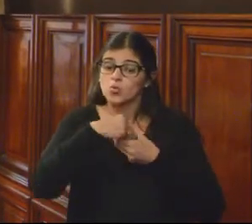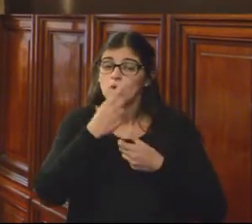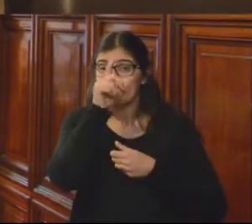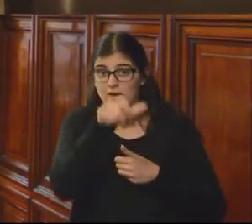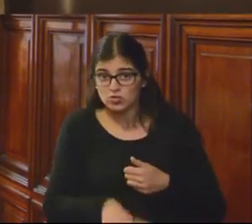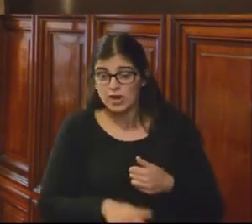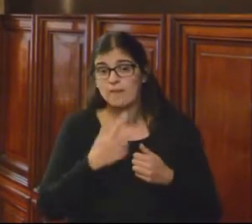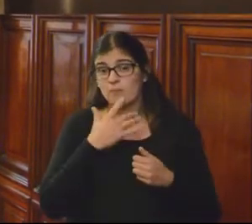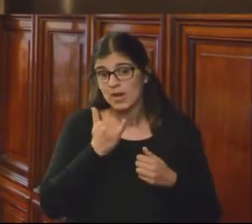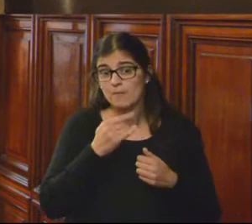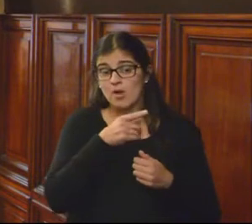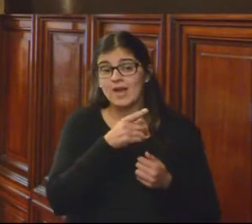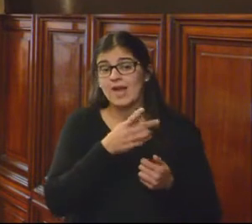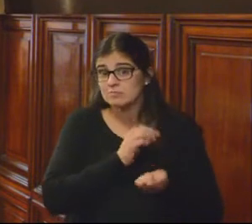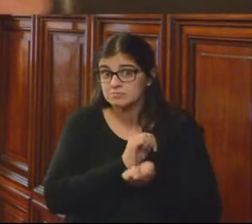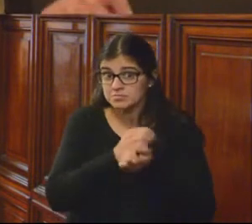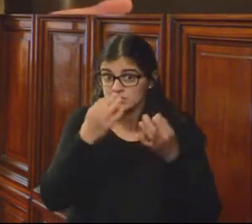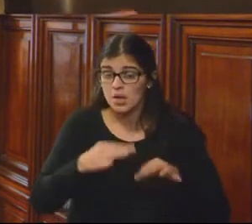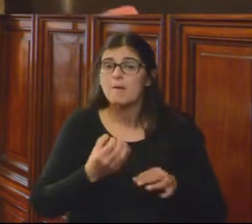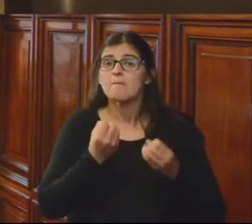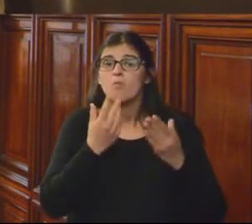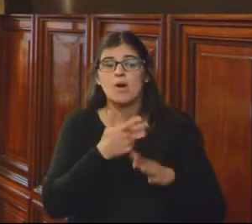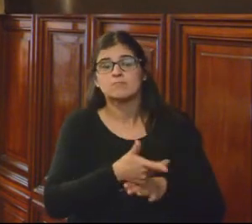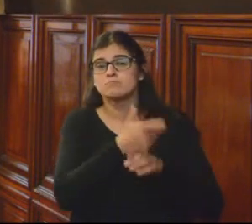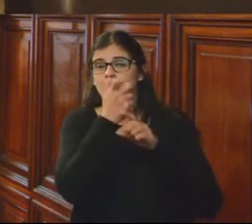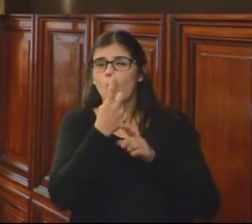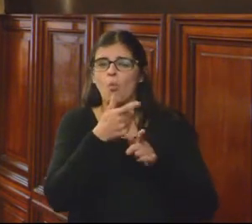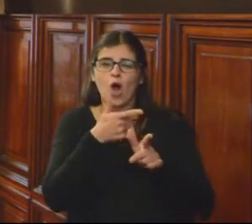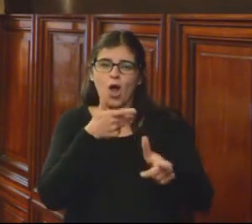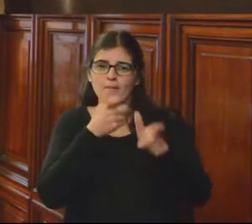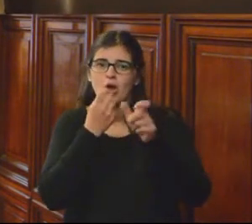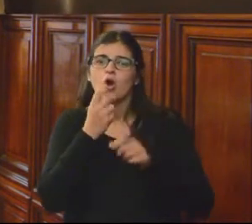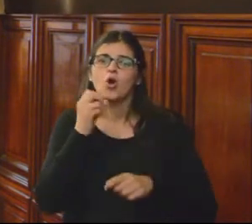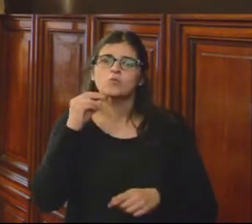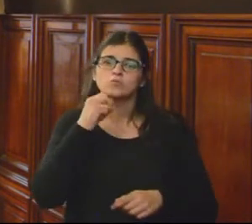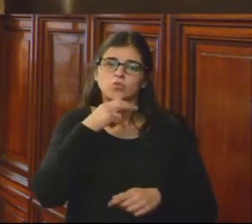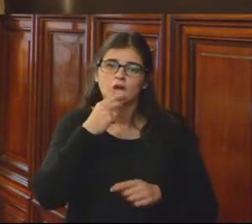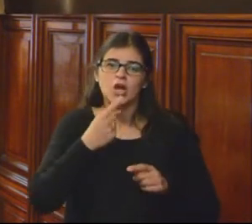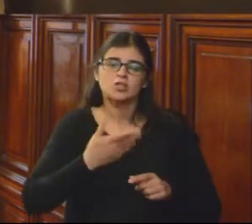ejemplo, que fue condenada por disparar con una escopeta contra un joven que estaba